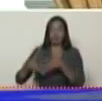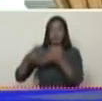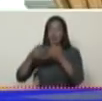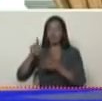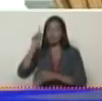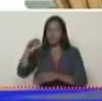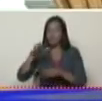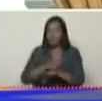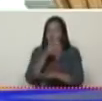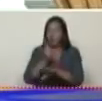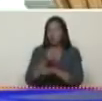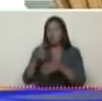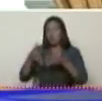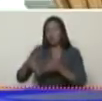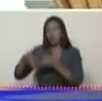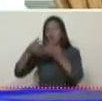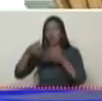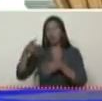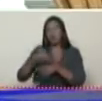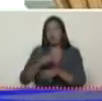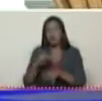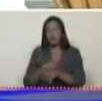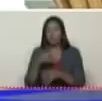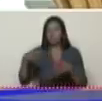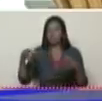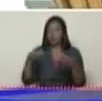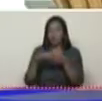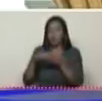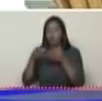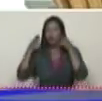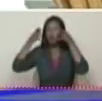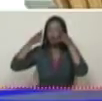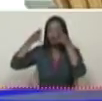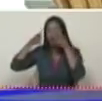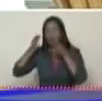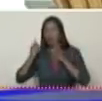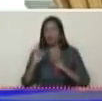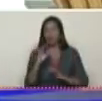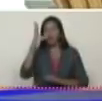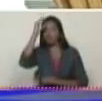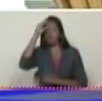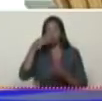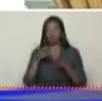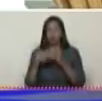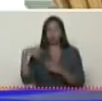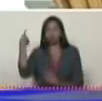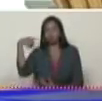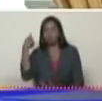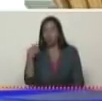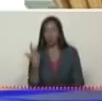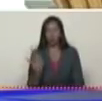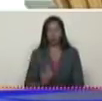del gobierno de los Estados Unidos y ese grupo de asesores que tiene Trump, que están locos toditos.